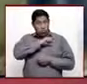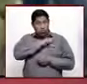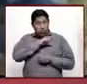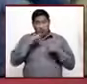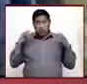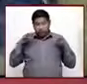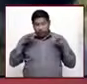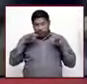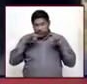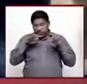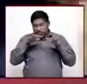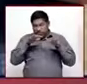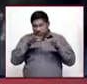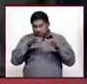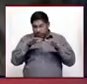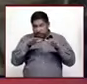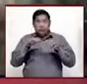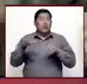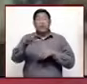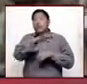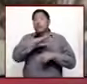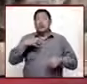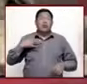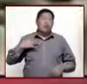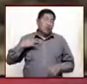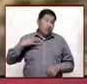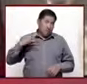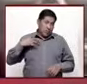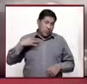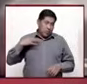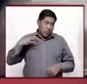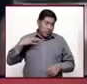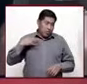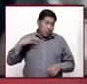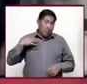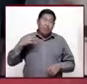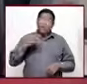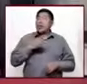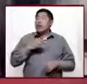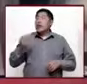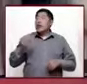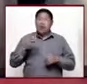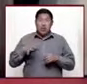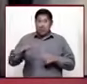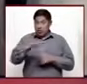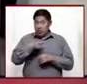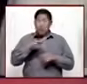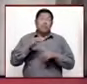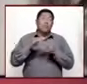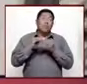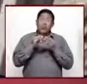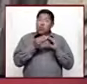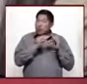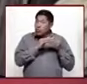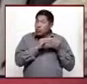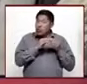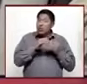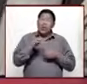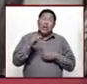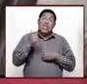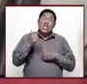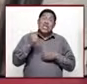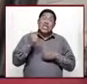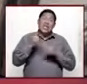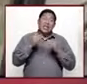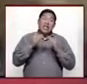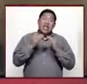mega operativo en la zona del trópico de Cochabamba, en el municipio de Entre Ríos. En esta población, al menos 10